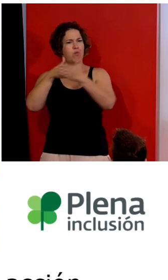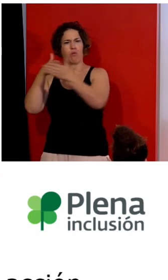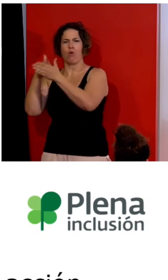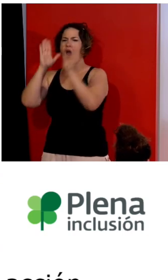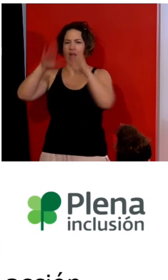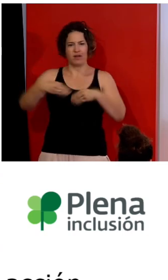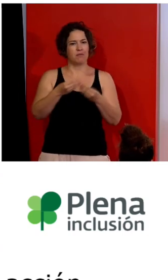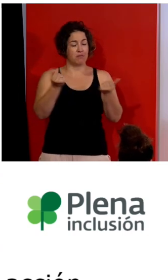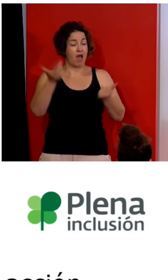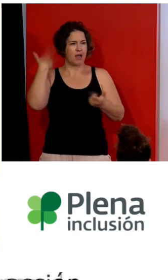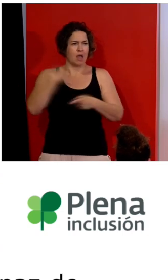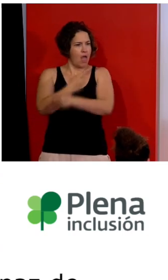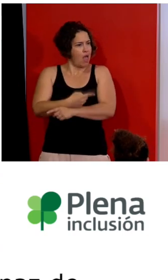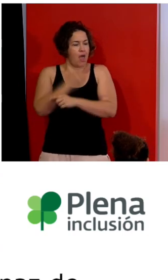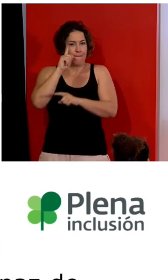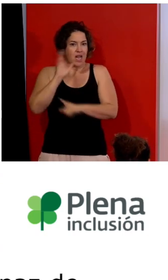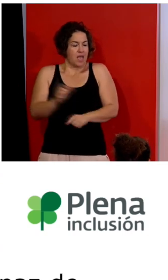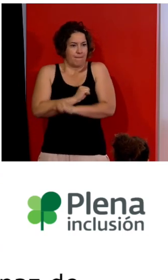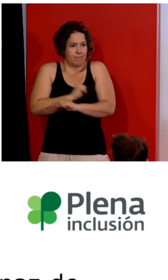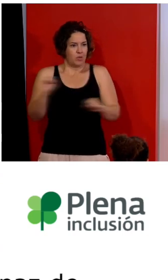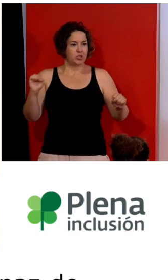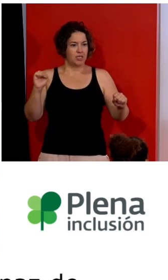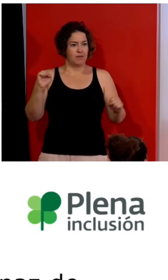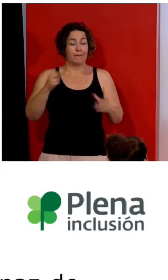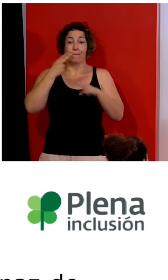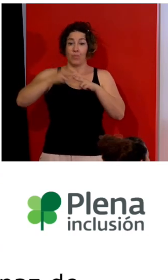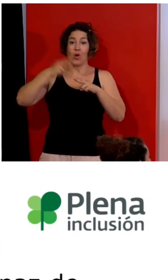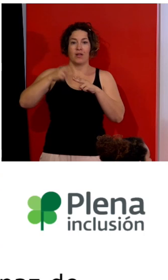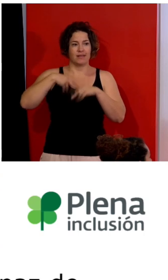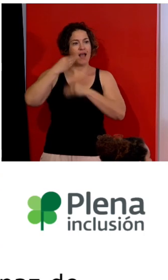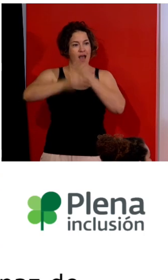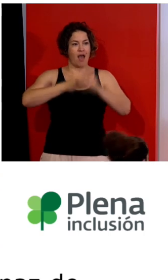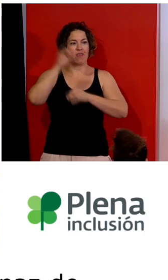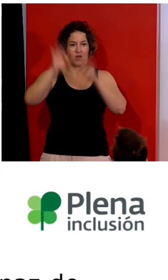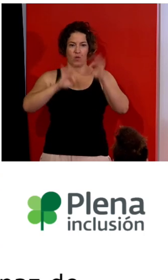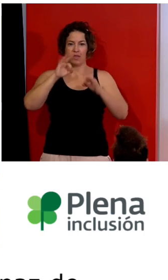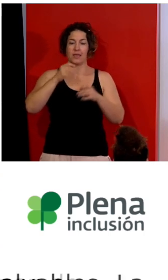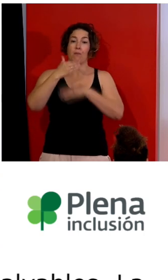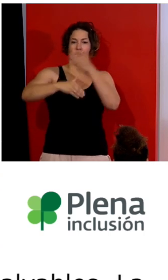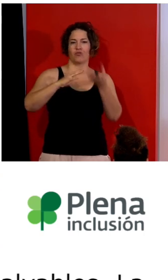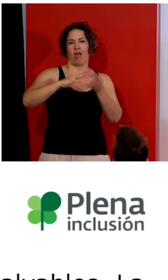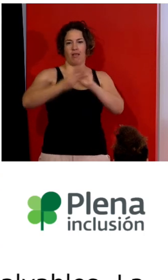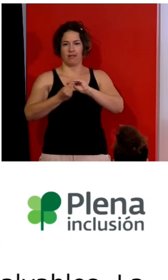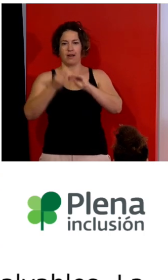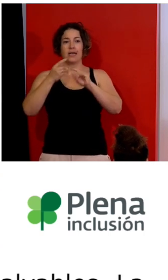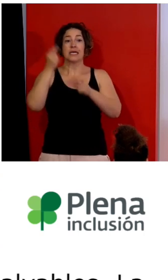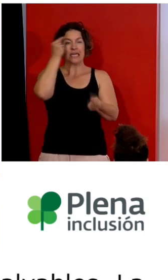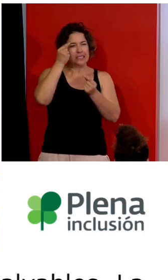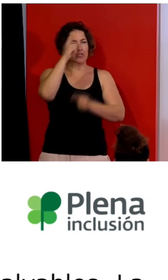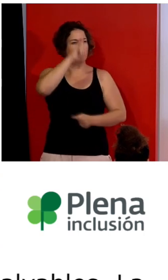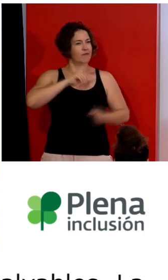insalvables. La incidencia política consiguió dicha subcuota y adaptar los procesos, mejorar en requisitos y